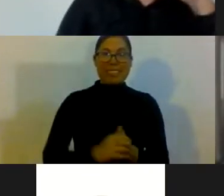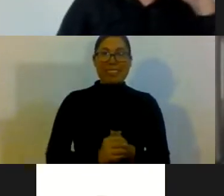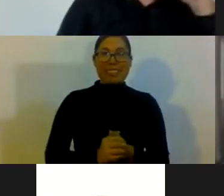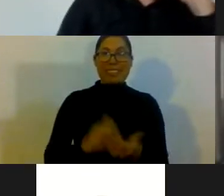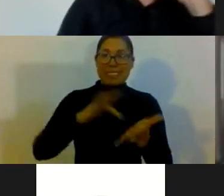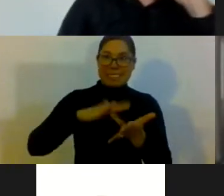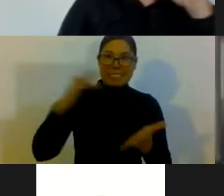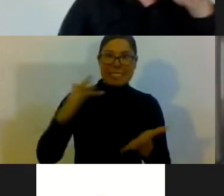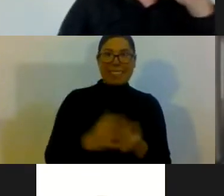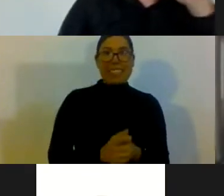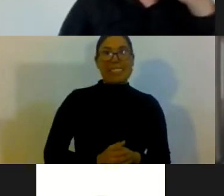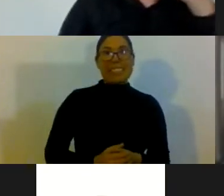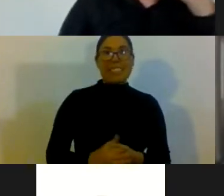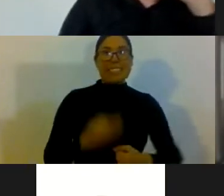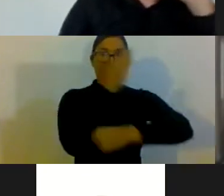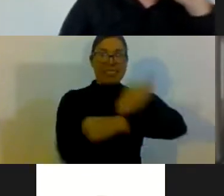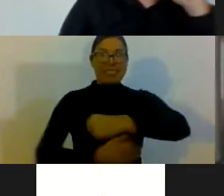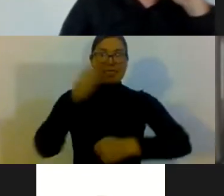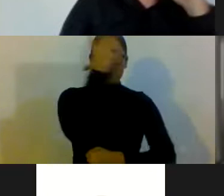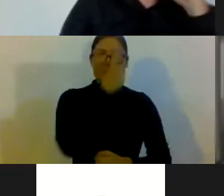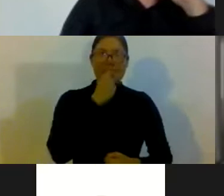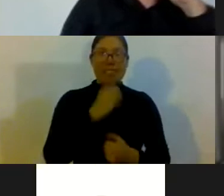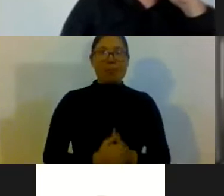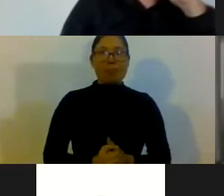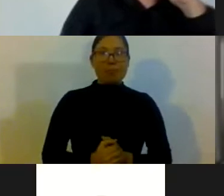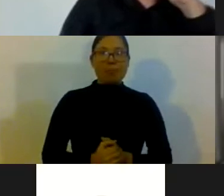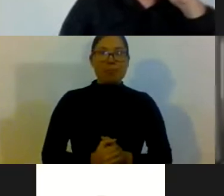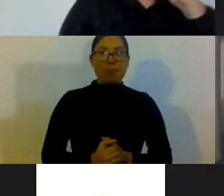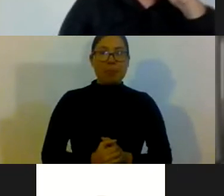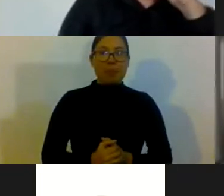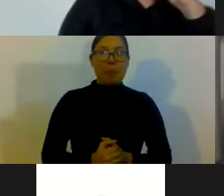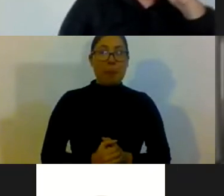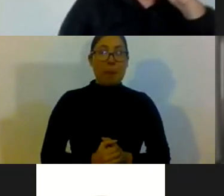Gracias. Gracias. Buenas tardes. Usted también. Antes de terminar,